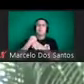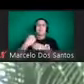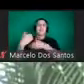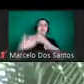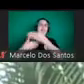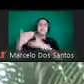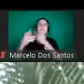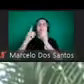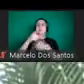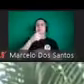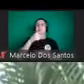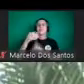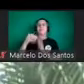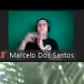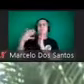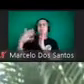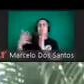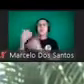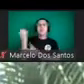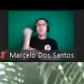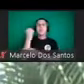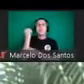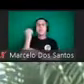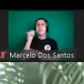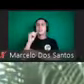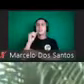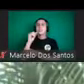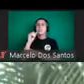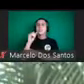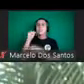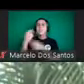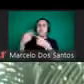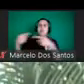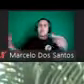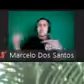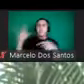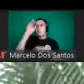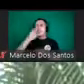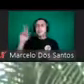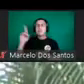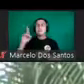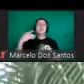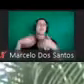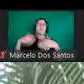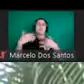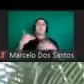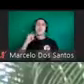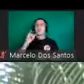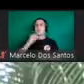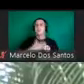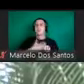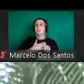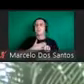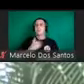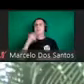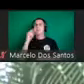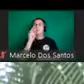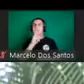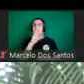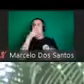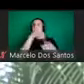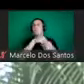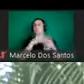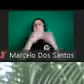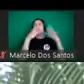diversidad como parte del trabajo que ejecutan, realmente un equipo fantástico,